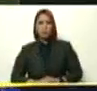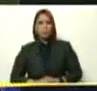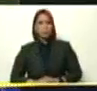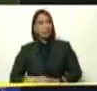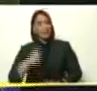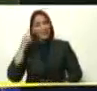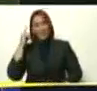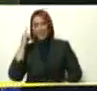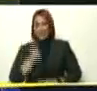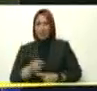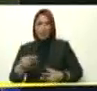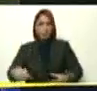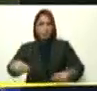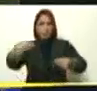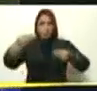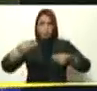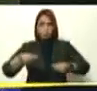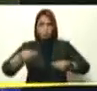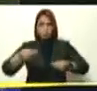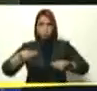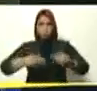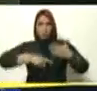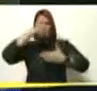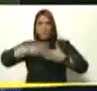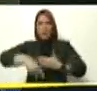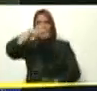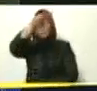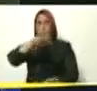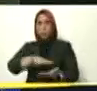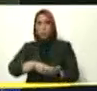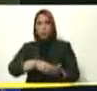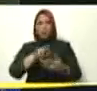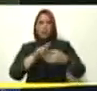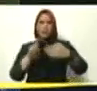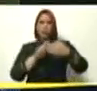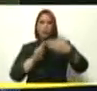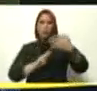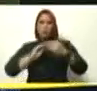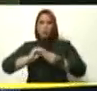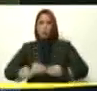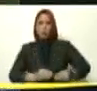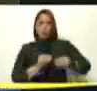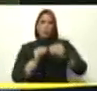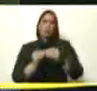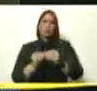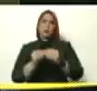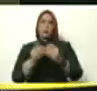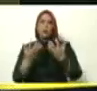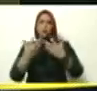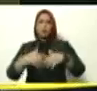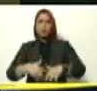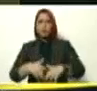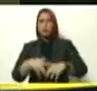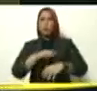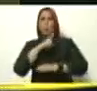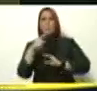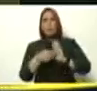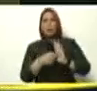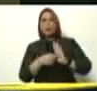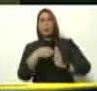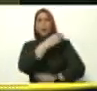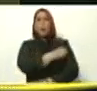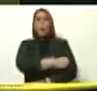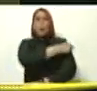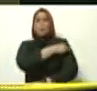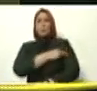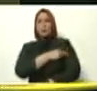el plan para aprobar los recursos de la recuperación integral y completa del Hospital